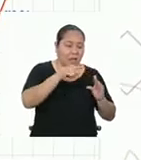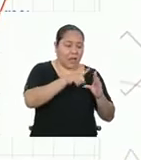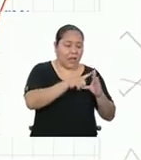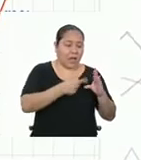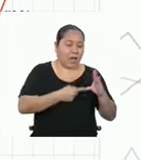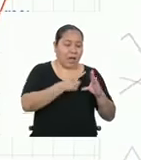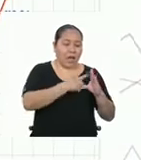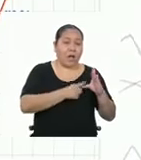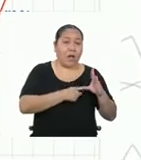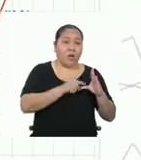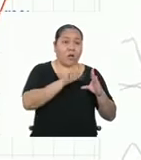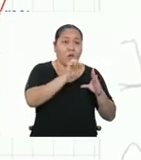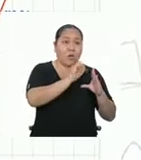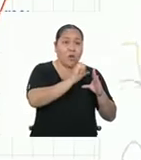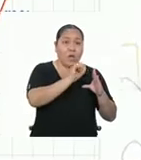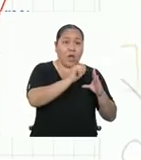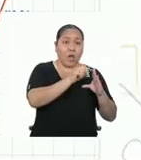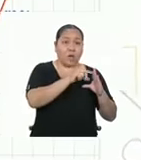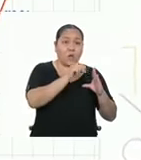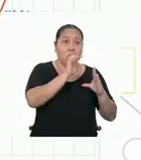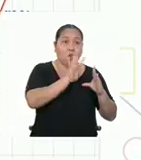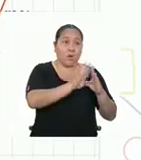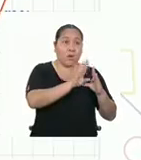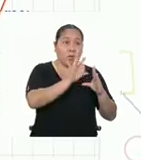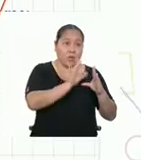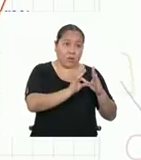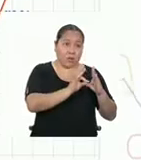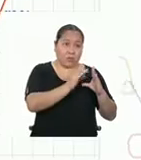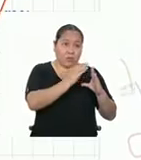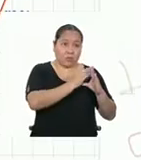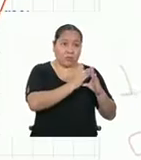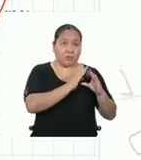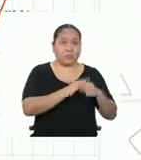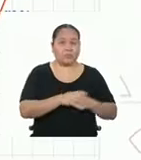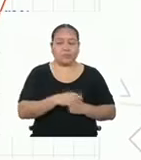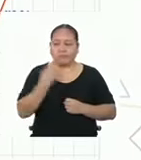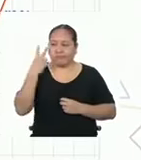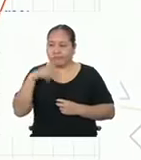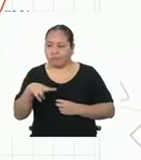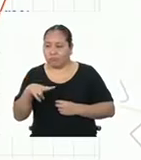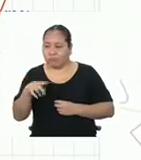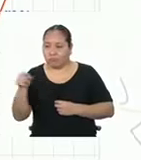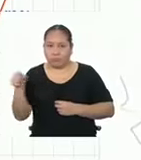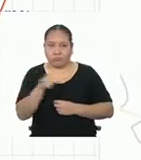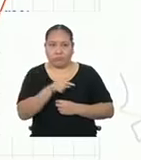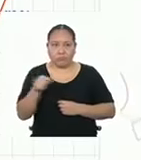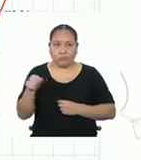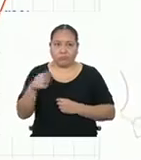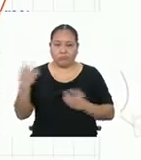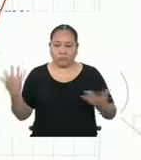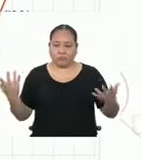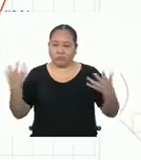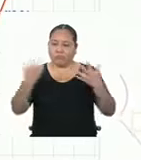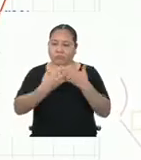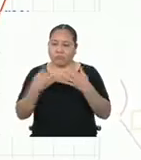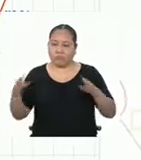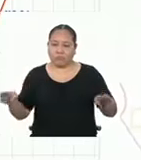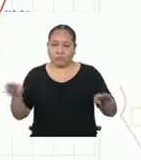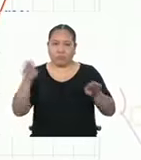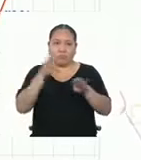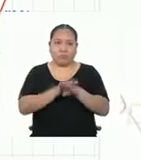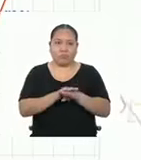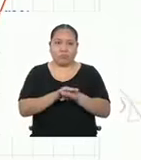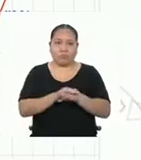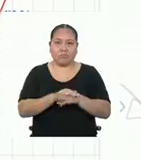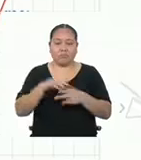lados medía 48 grados Mira, Jonathan Estos dos terrenos también son congruentes Porque